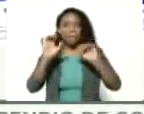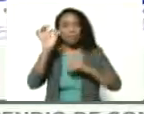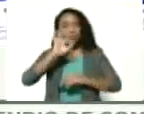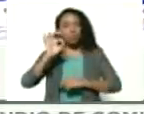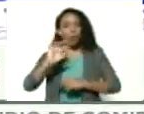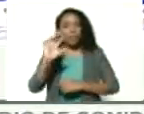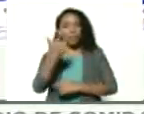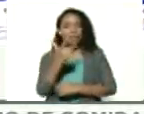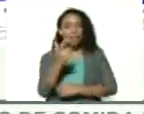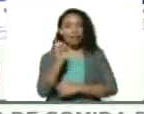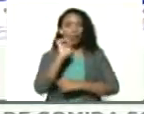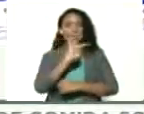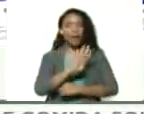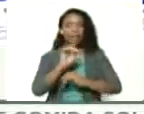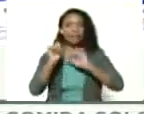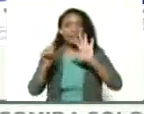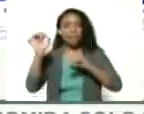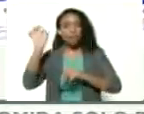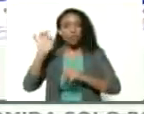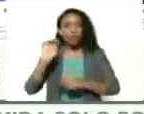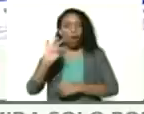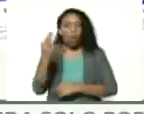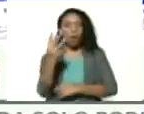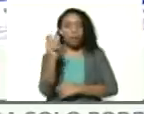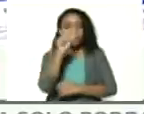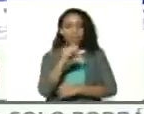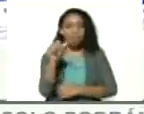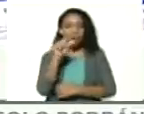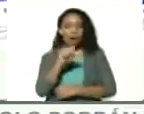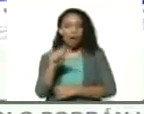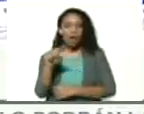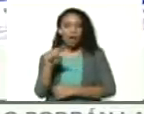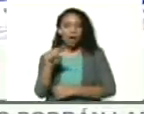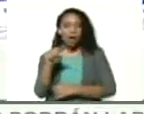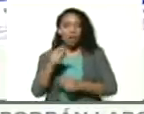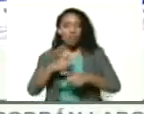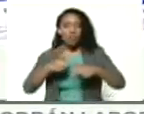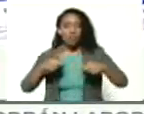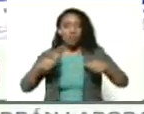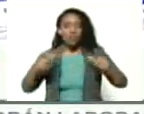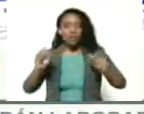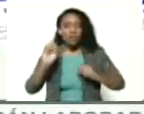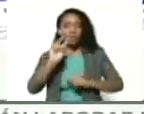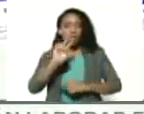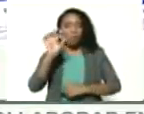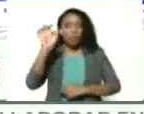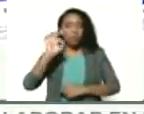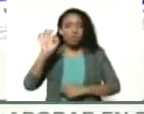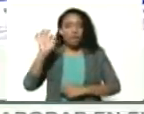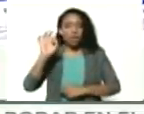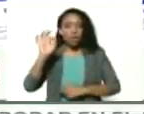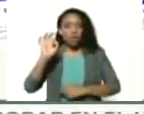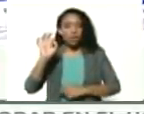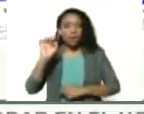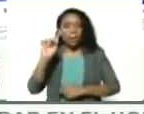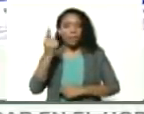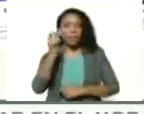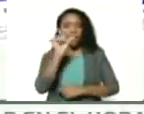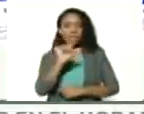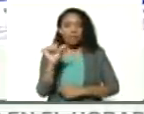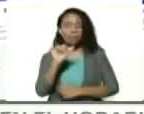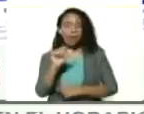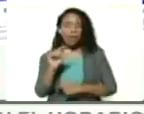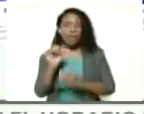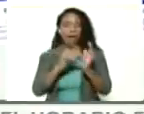tercera 46%, la cuarta semana el aumento fue apenas del 2%, la primera semana de abril